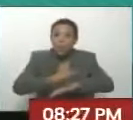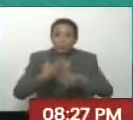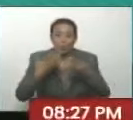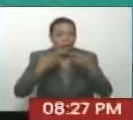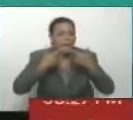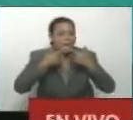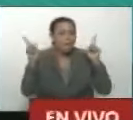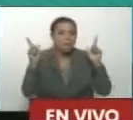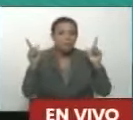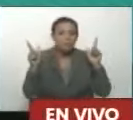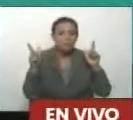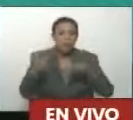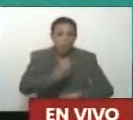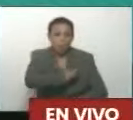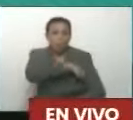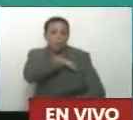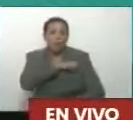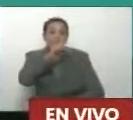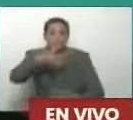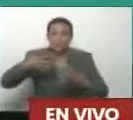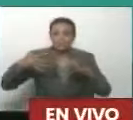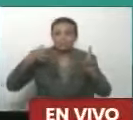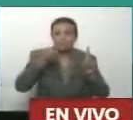estado derrotando al imperialismo norteamericano,